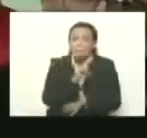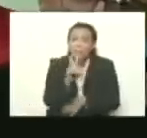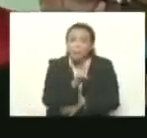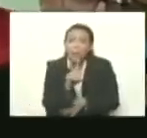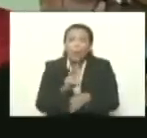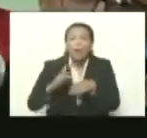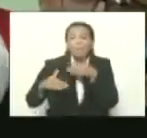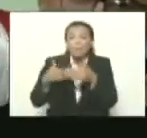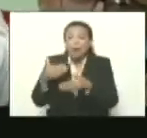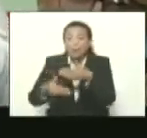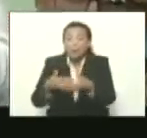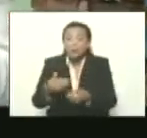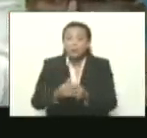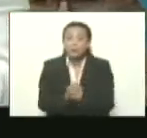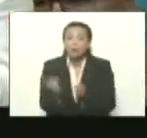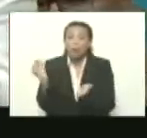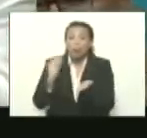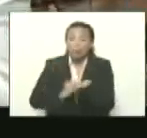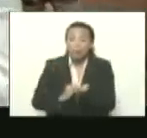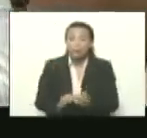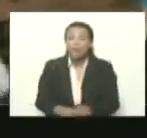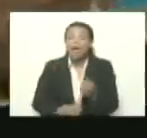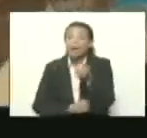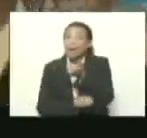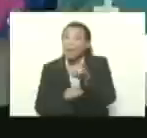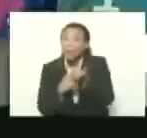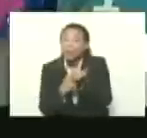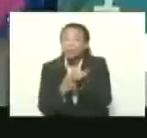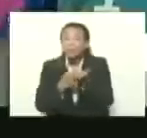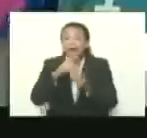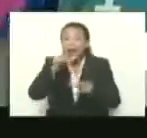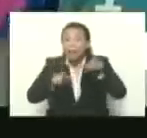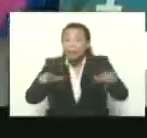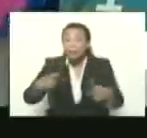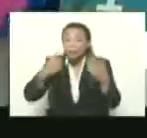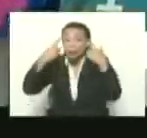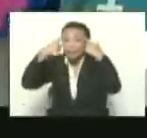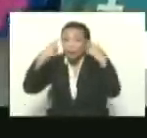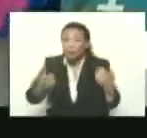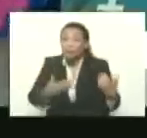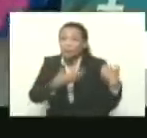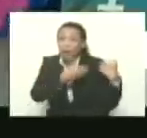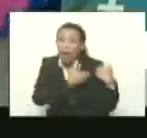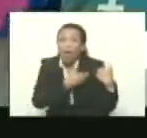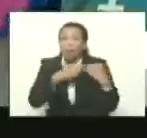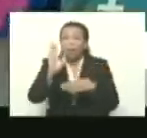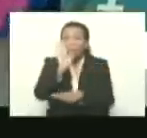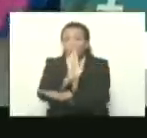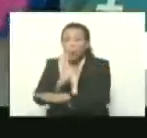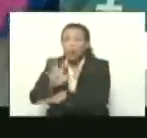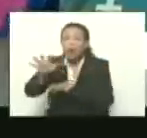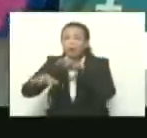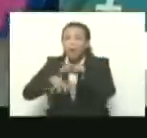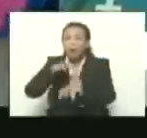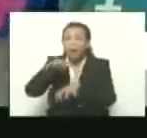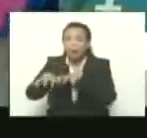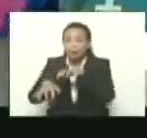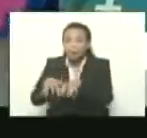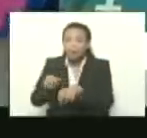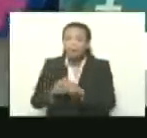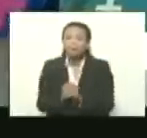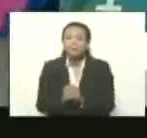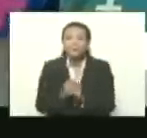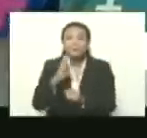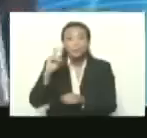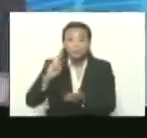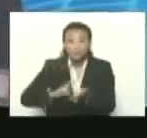a Provita. Hay que apoyar a todos los conservacionistas. Te felicito, hijo. Bueno, saludo a tu gente por allá. Gracias. Que Dios